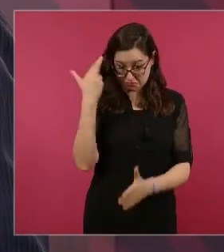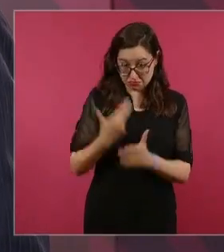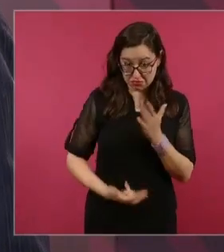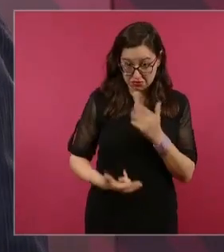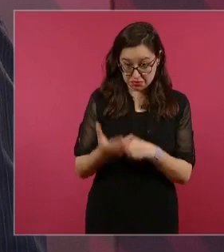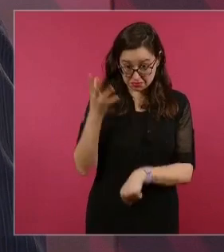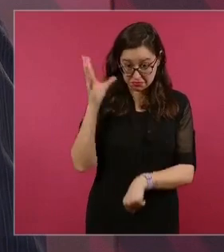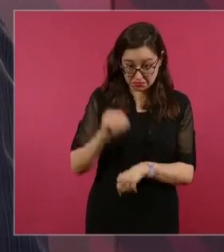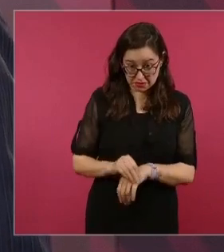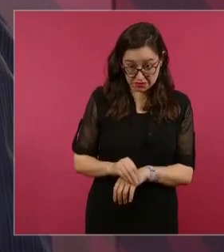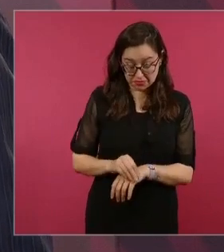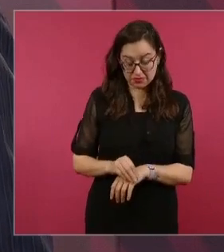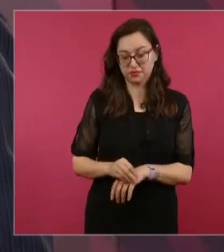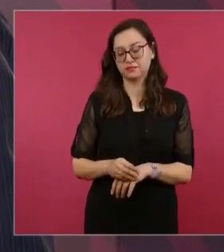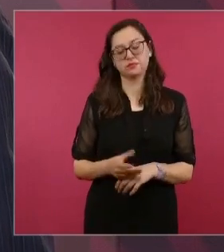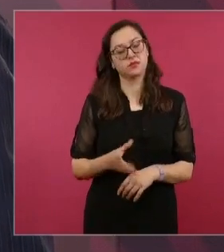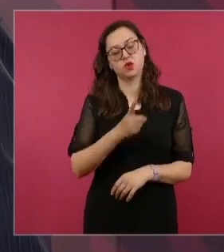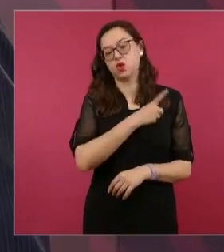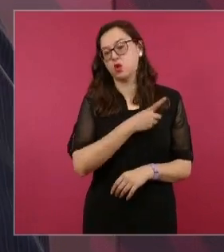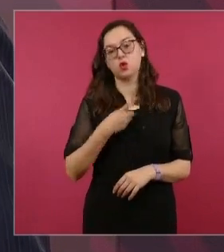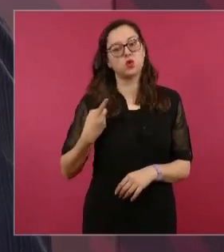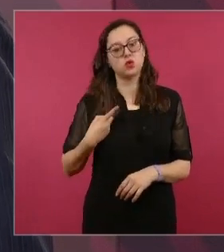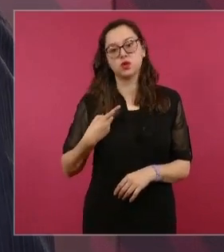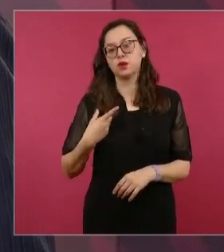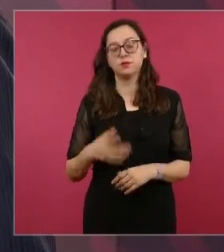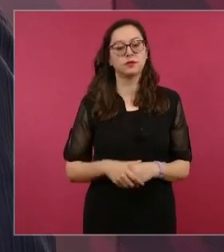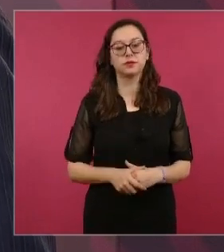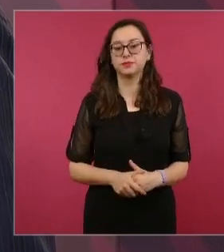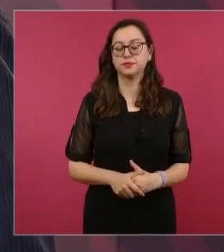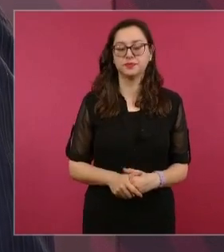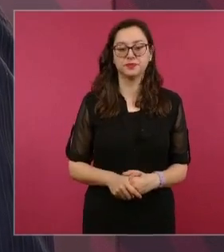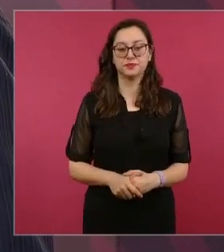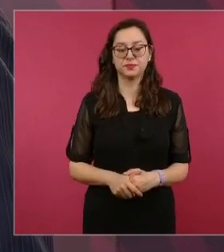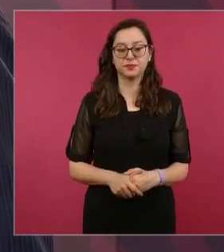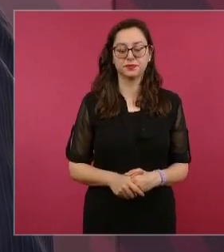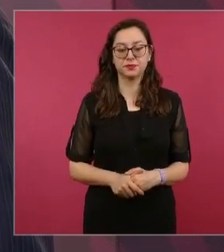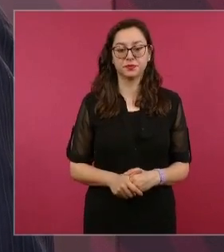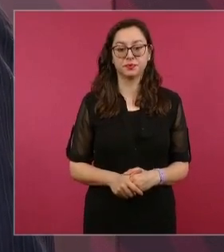como se hizo en el caso de Ecuador,